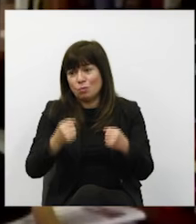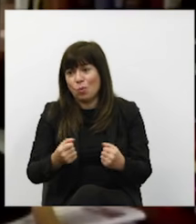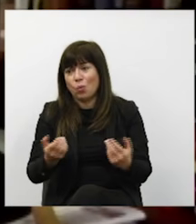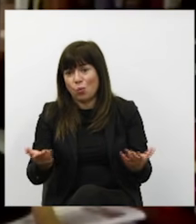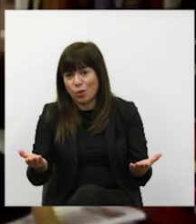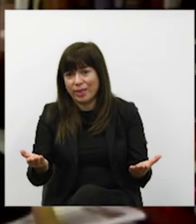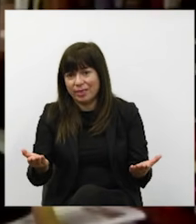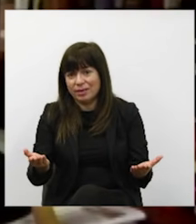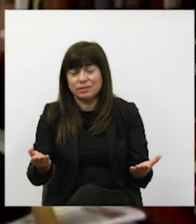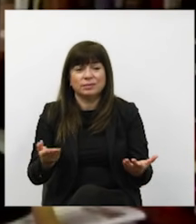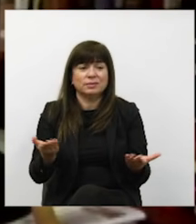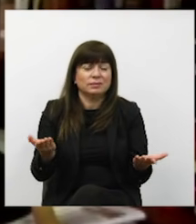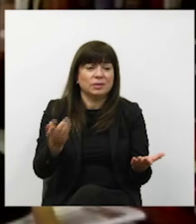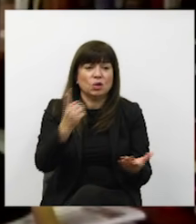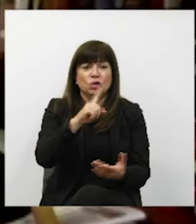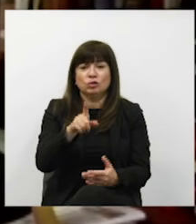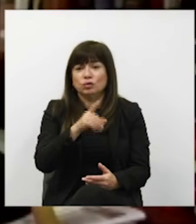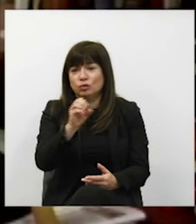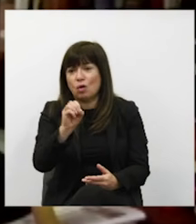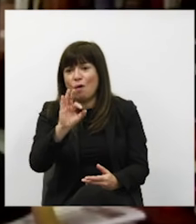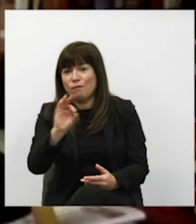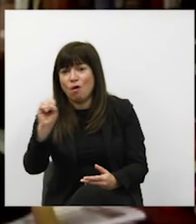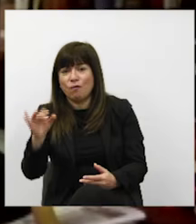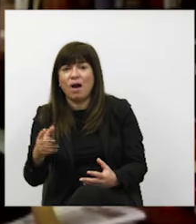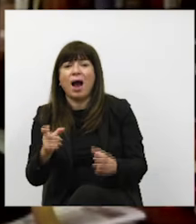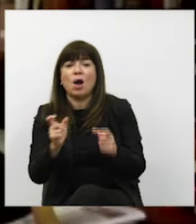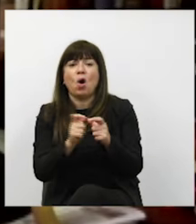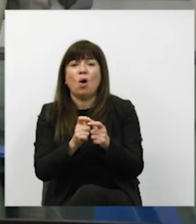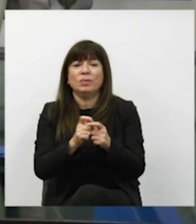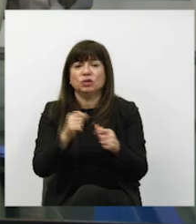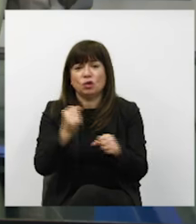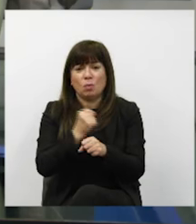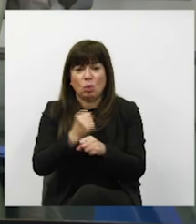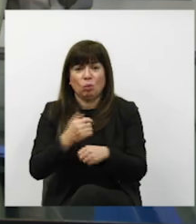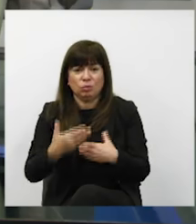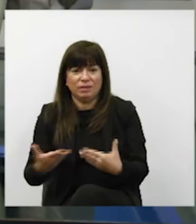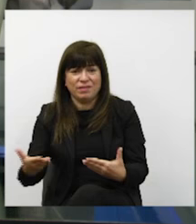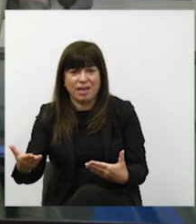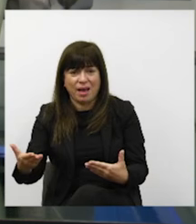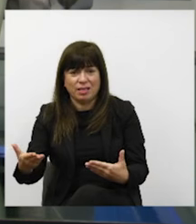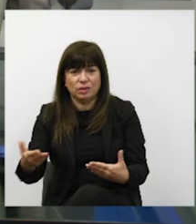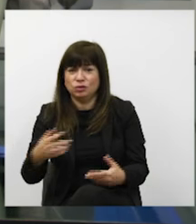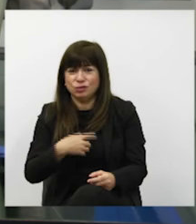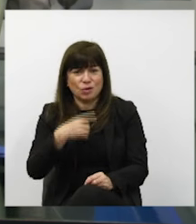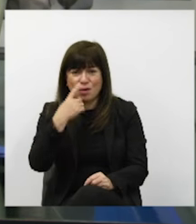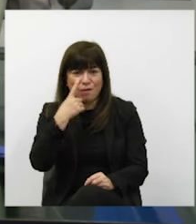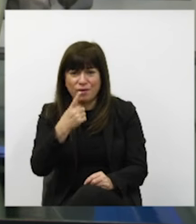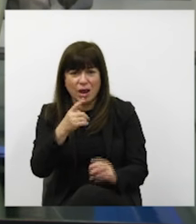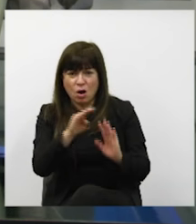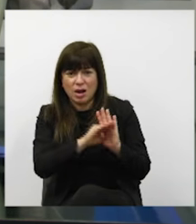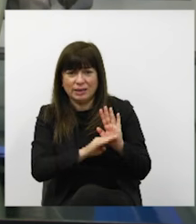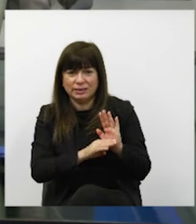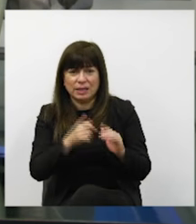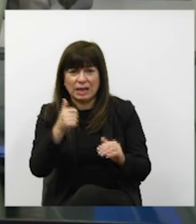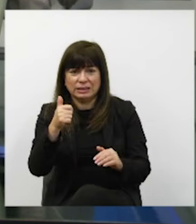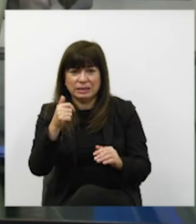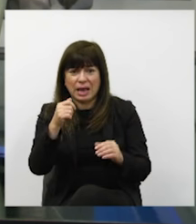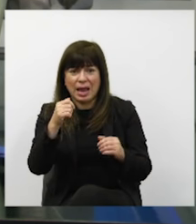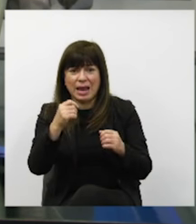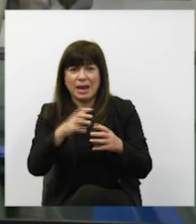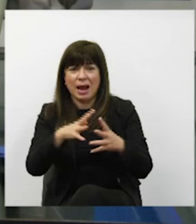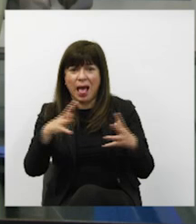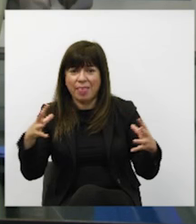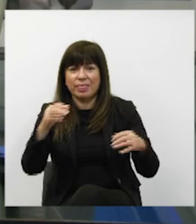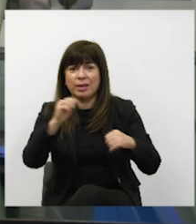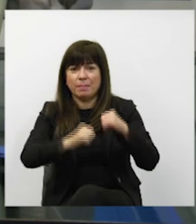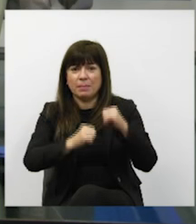la SOFOFA y la Comisión de Productividad, yo no veo la lista de las 6 grandes empresas que hay que mirar